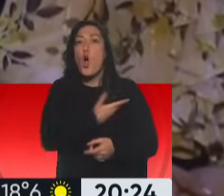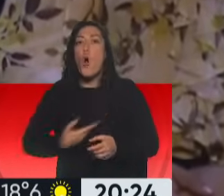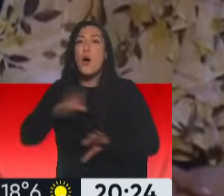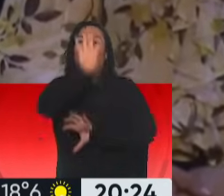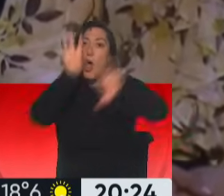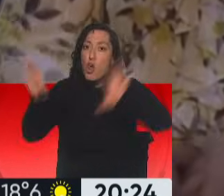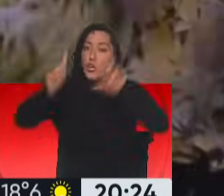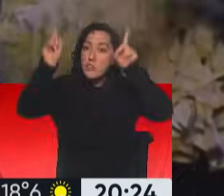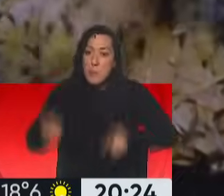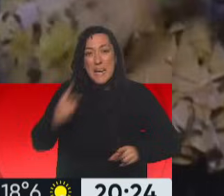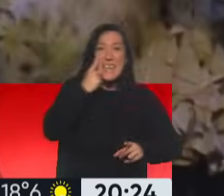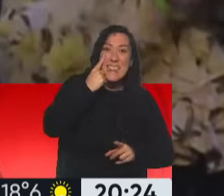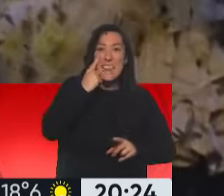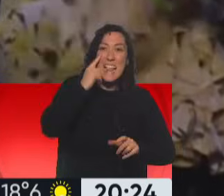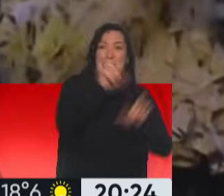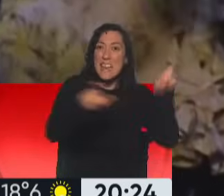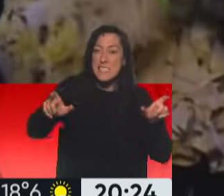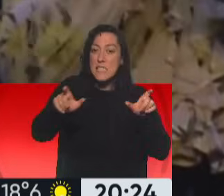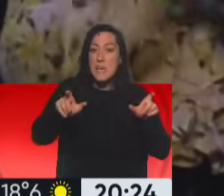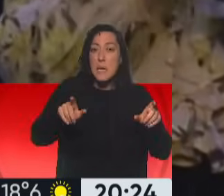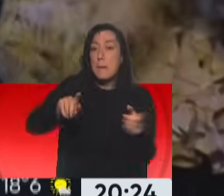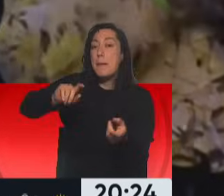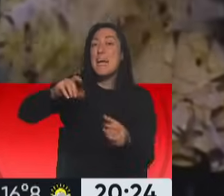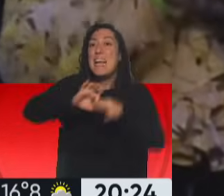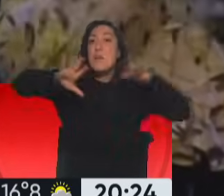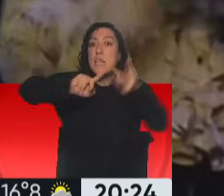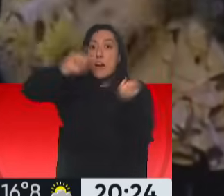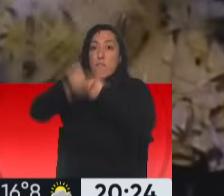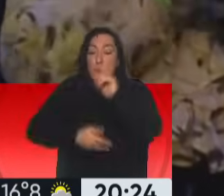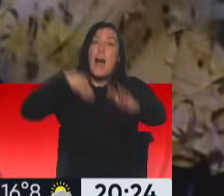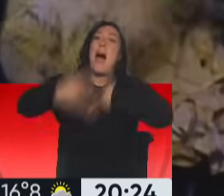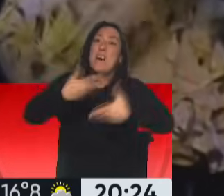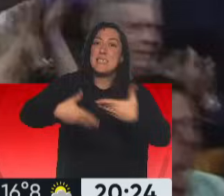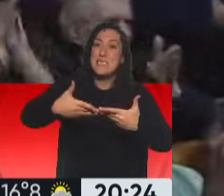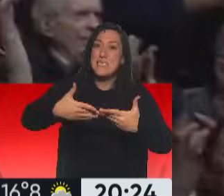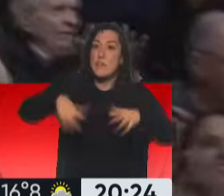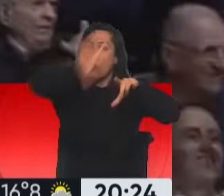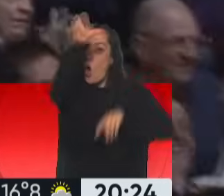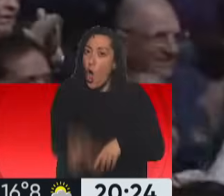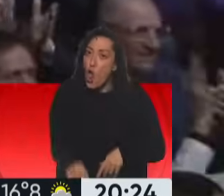hay que ir por los intendentes para que la reforma y la libertad avancen en todos lados.